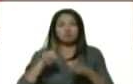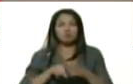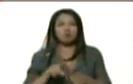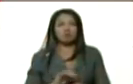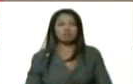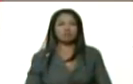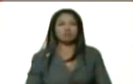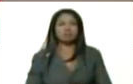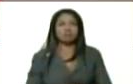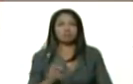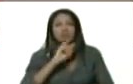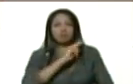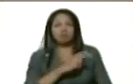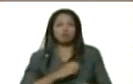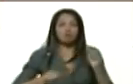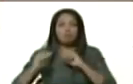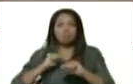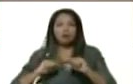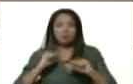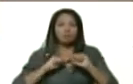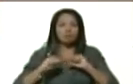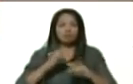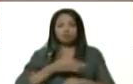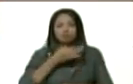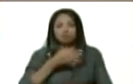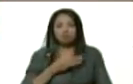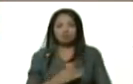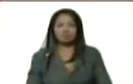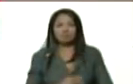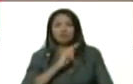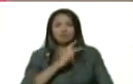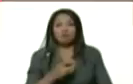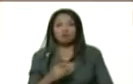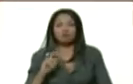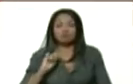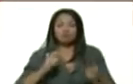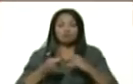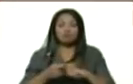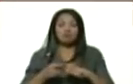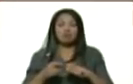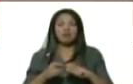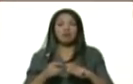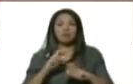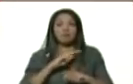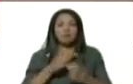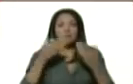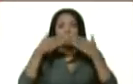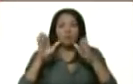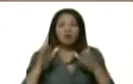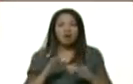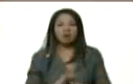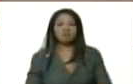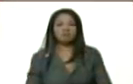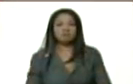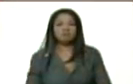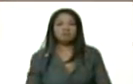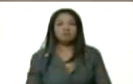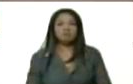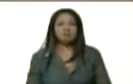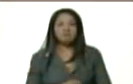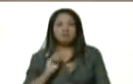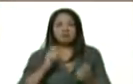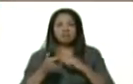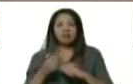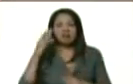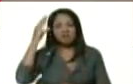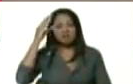Una fuerza desplegada con los movimientos sociales, una fuerza convertida en poder popular. una fuerza convertida en